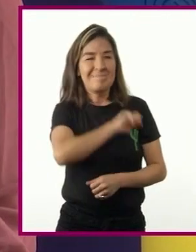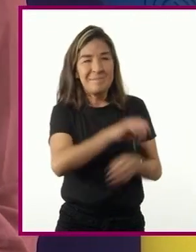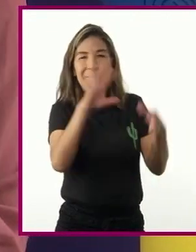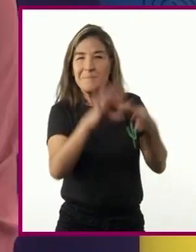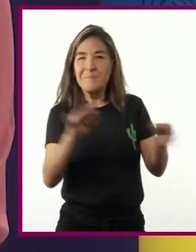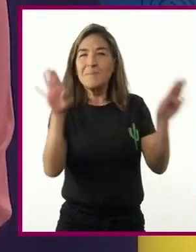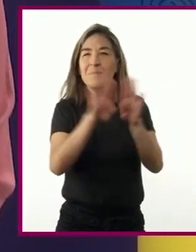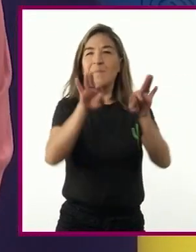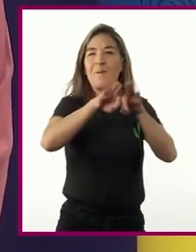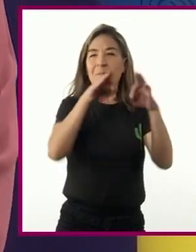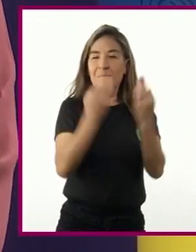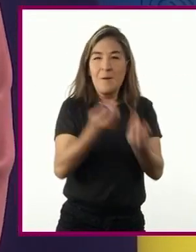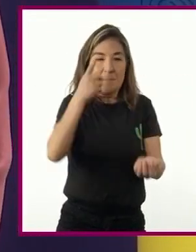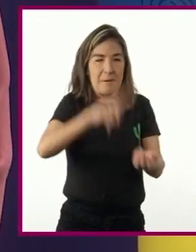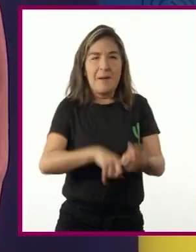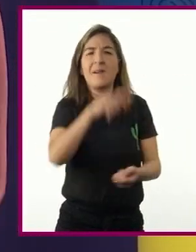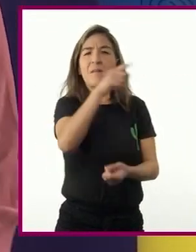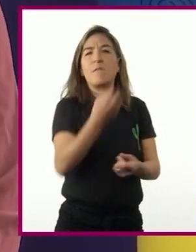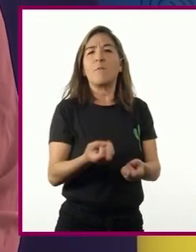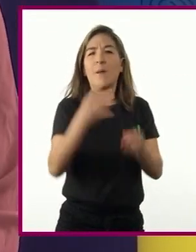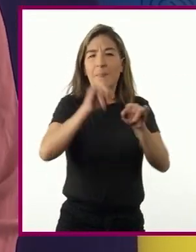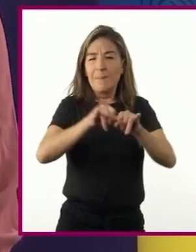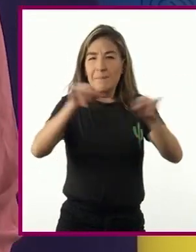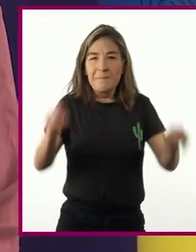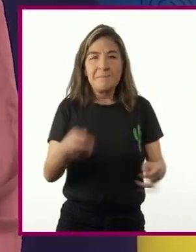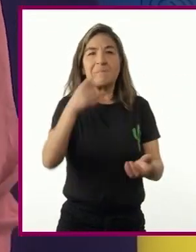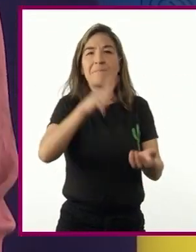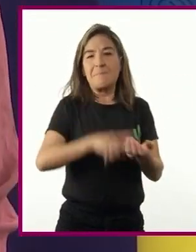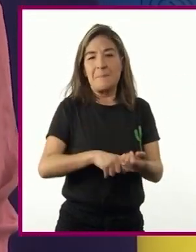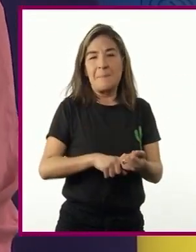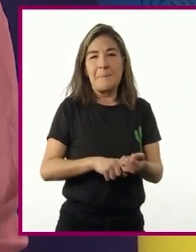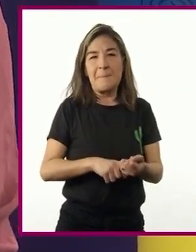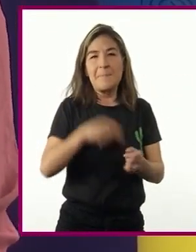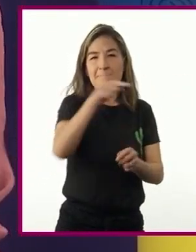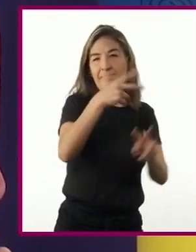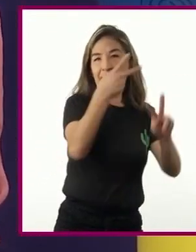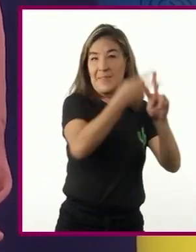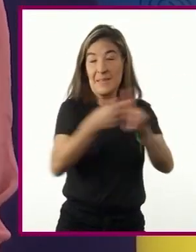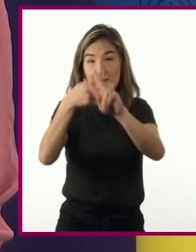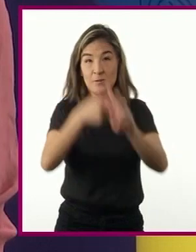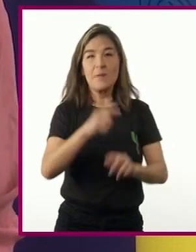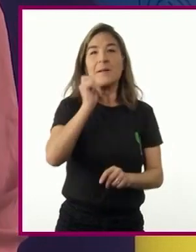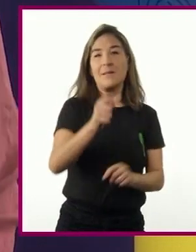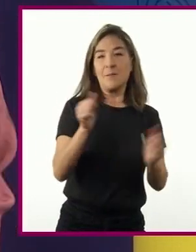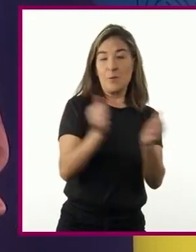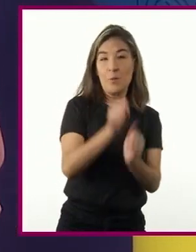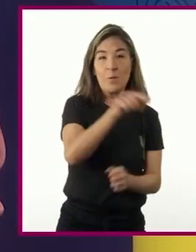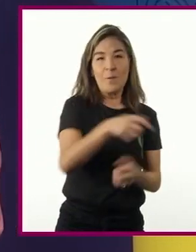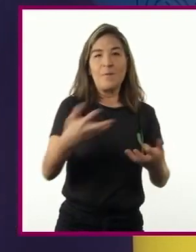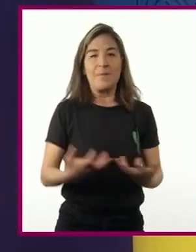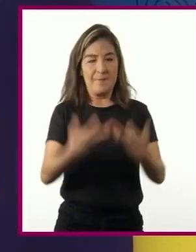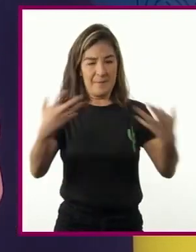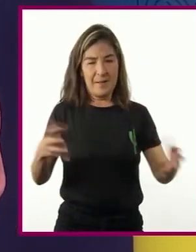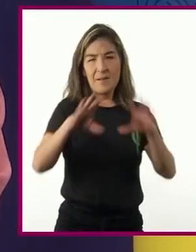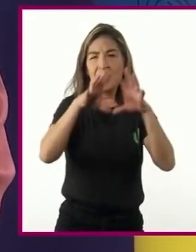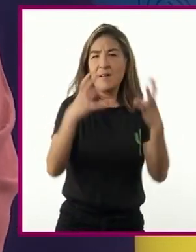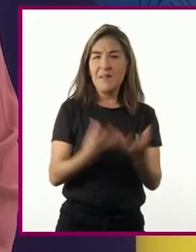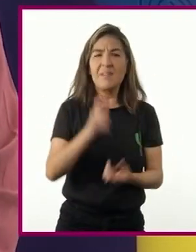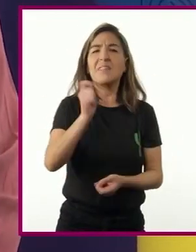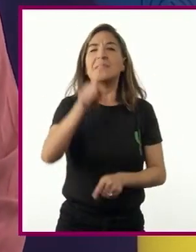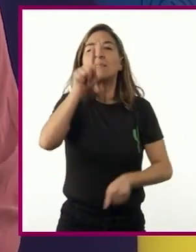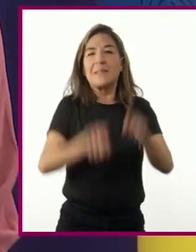Entonces, la forma en que podemos saber la distancia que existe entre una estrella con respecto a la Tierra depende de